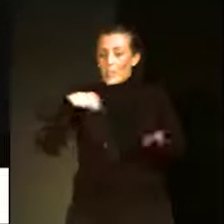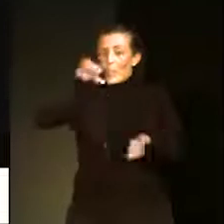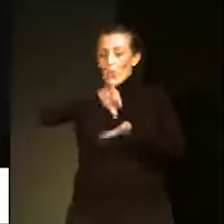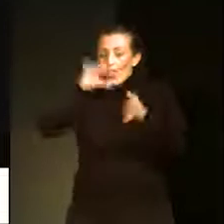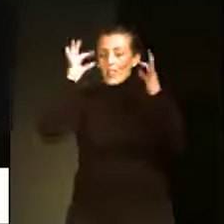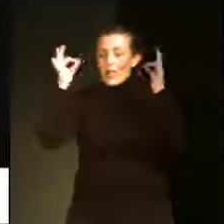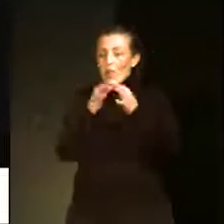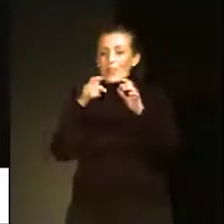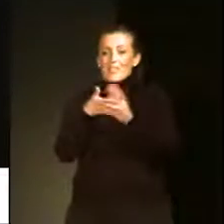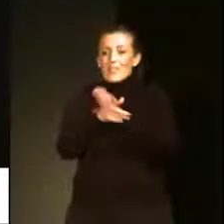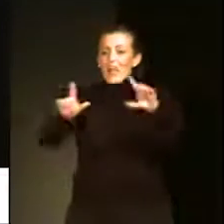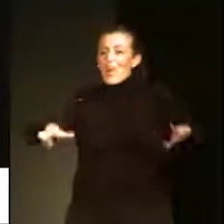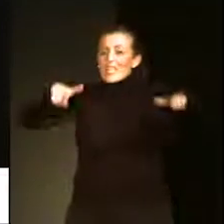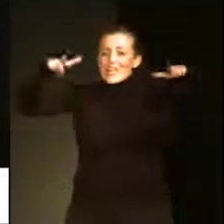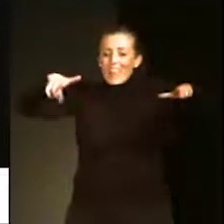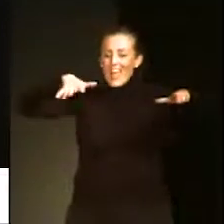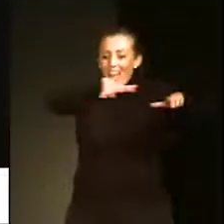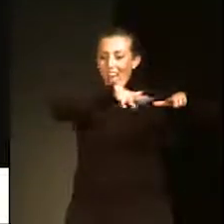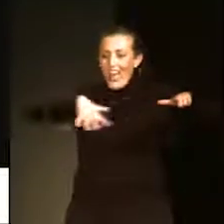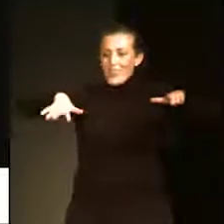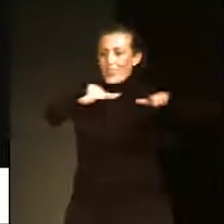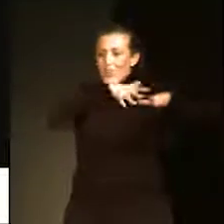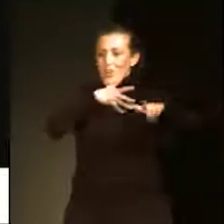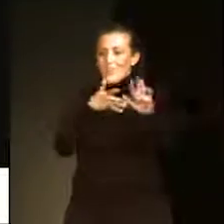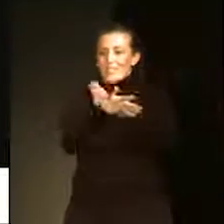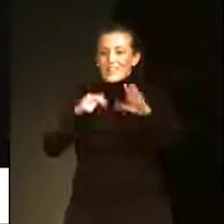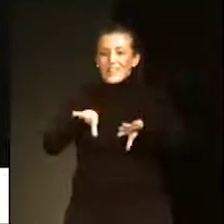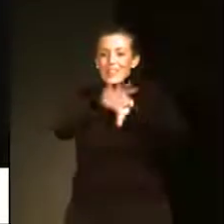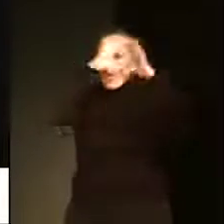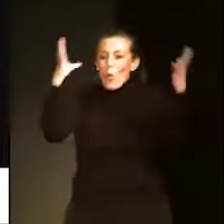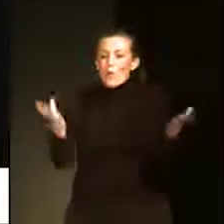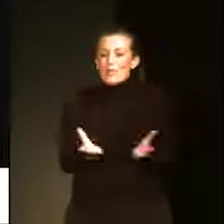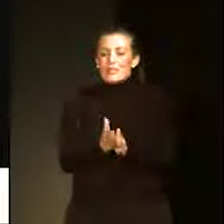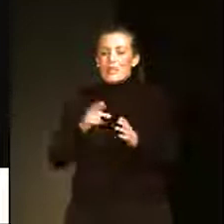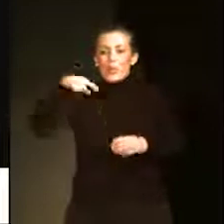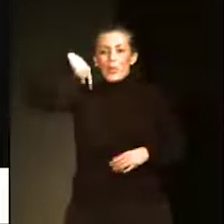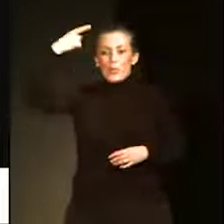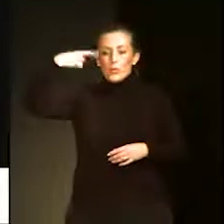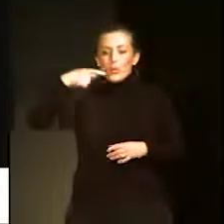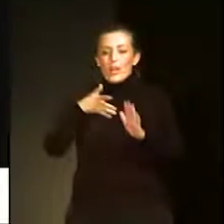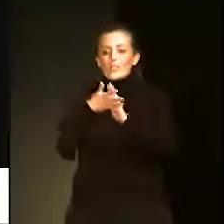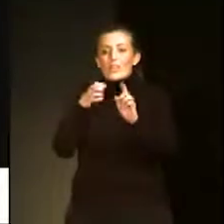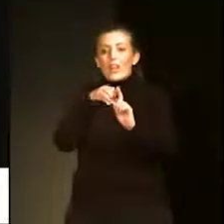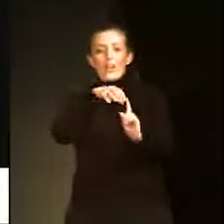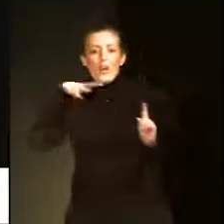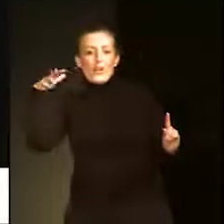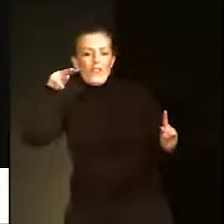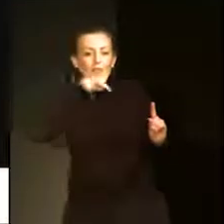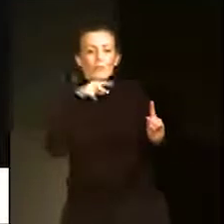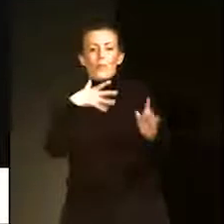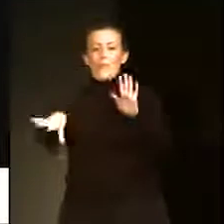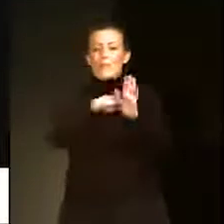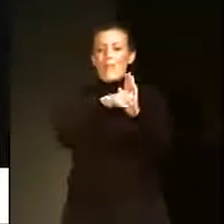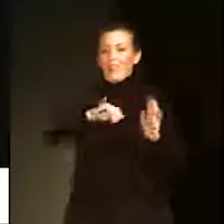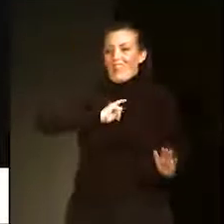mejor escenario para reflejar ese empeño por universalizar la cultura y ser un referente también como una marca de